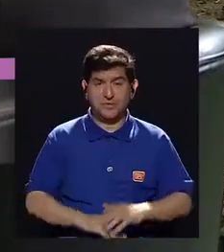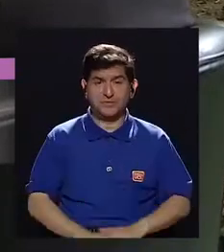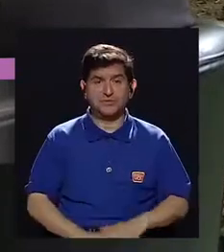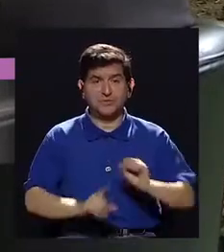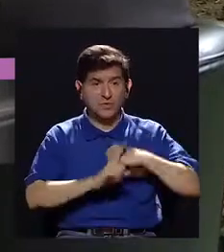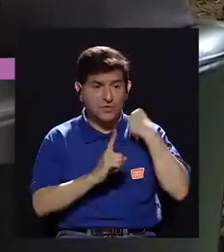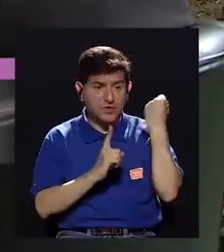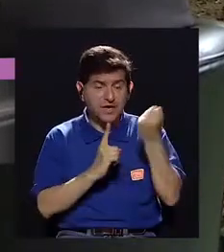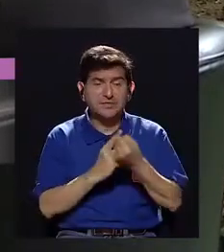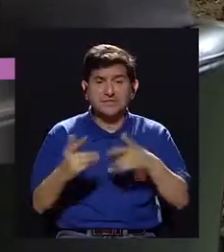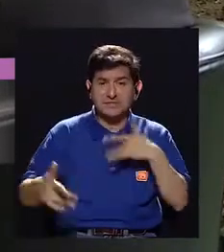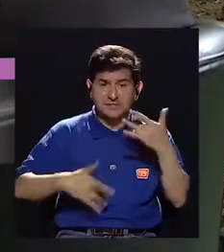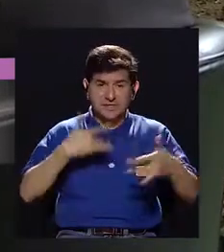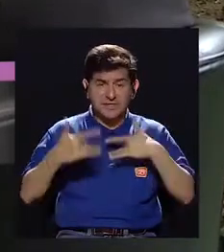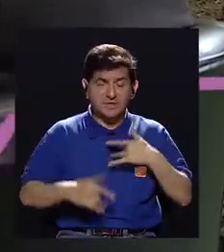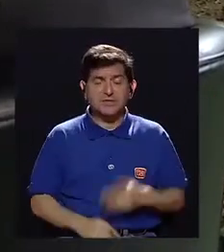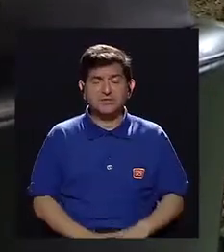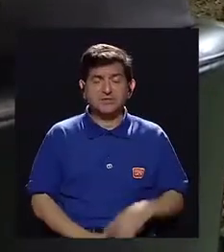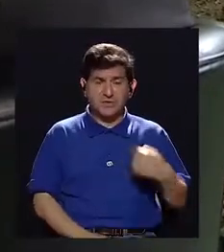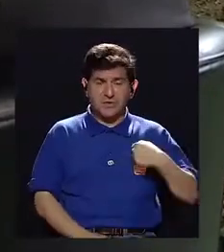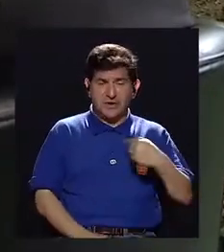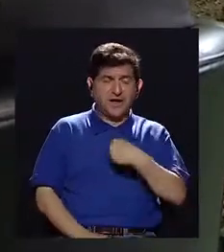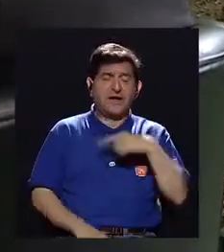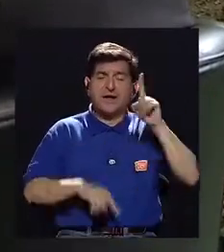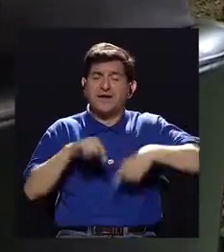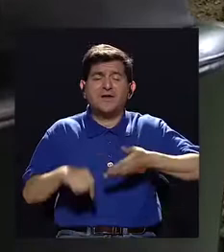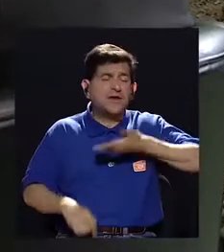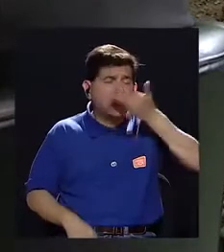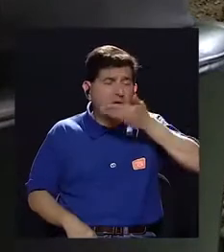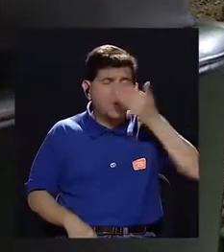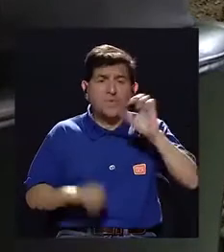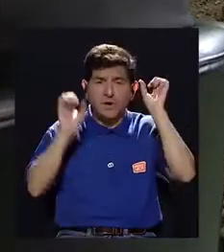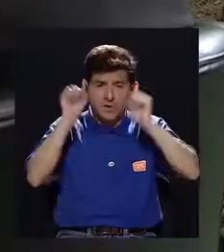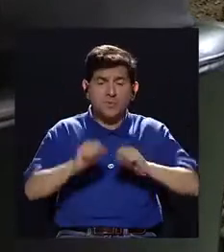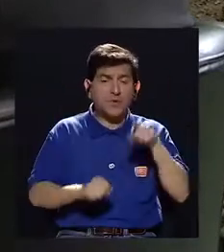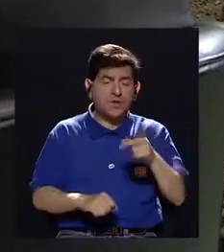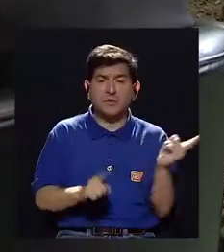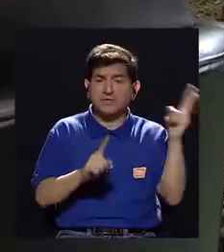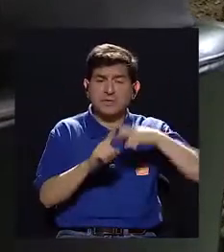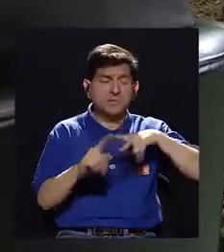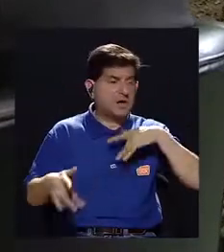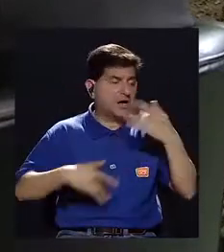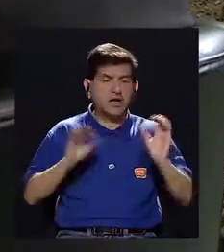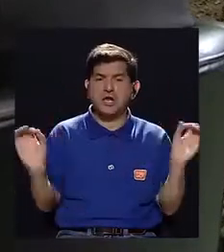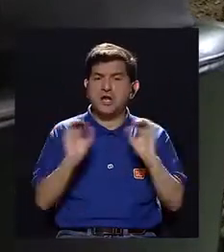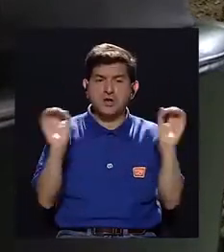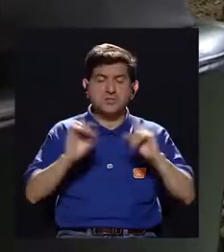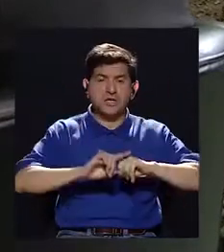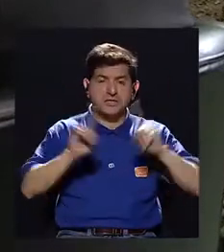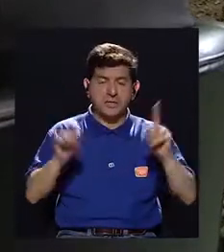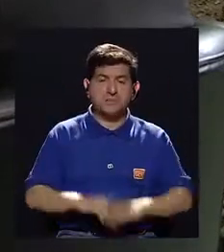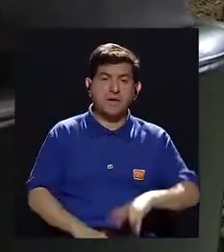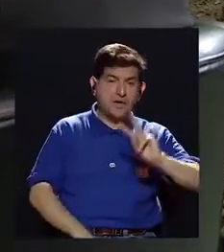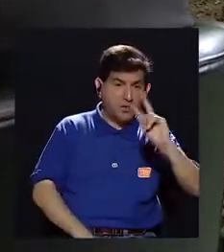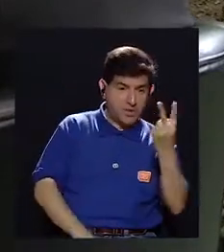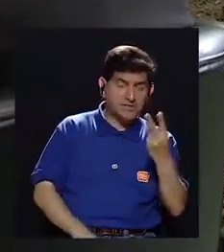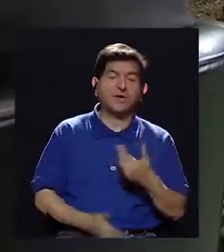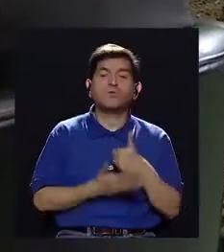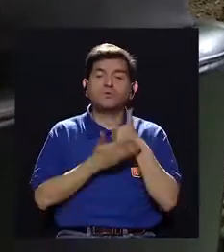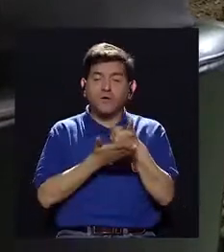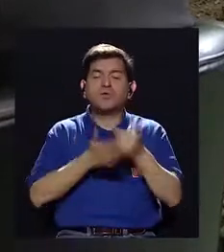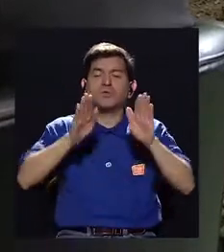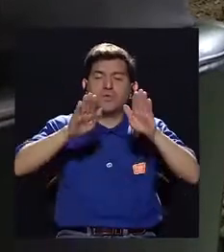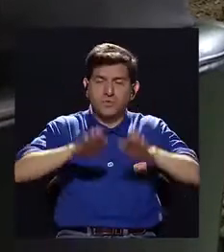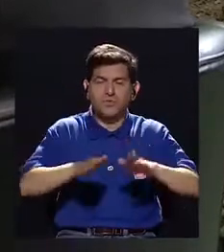persona está en síntomas, tiene los bronquios cerrados, le falta el aire, puede ponerse beclometasona, no va a sentir nada, pero va a ponerse el salbutamol y le